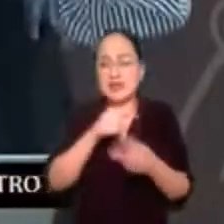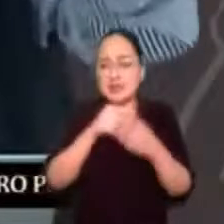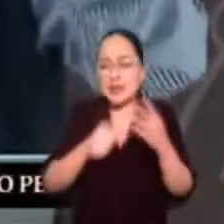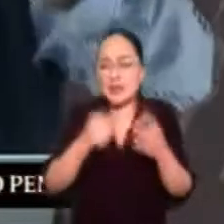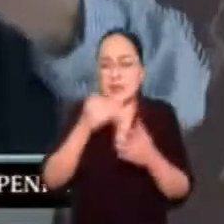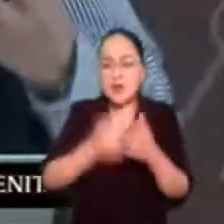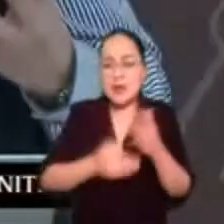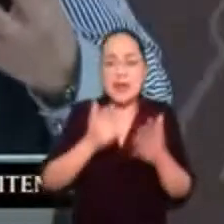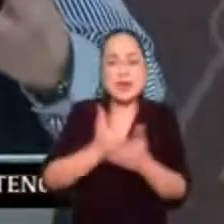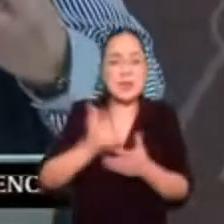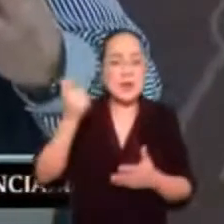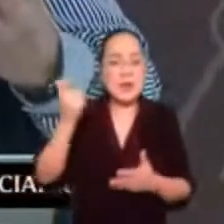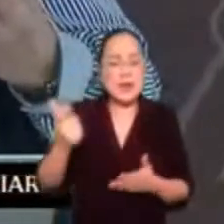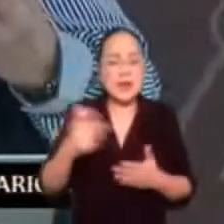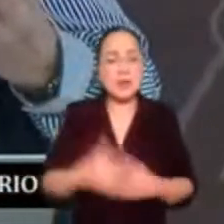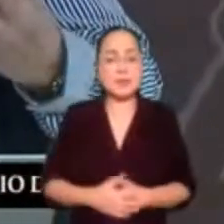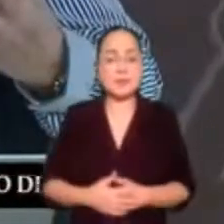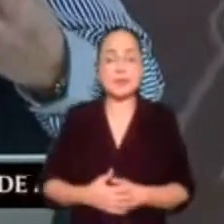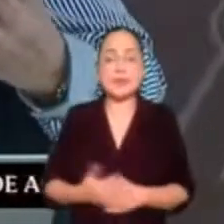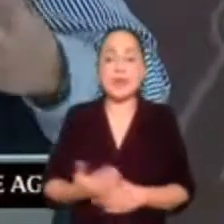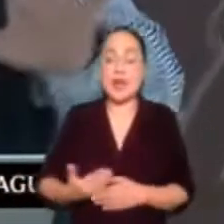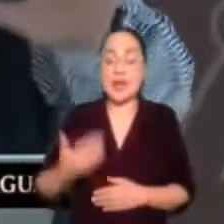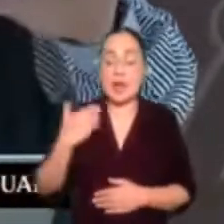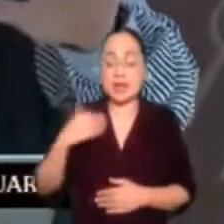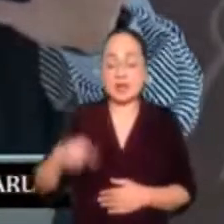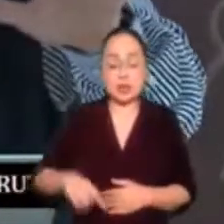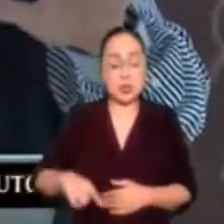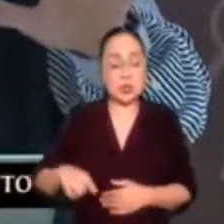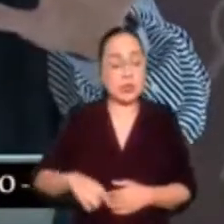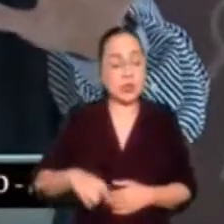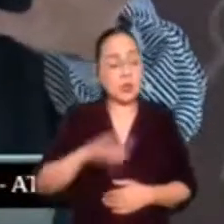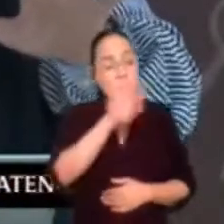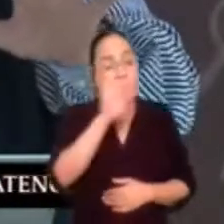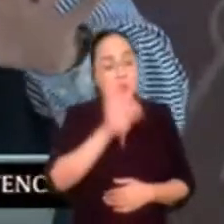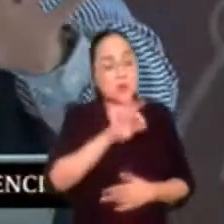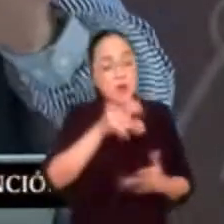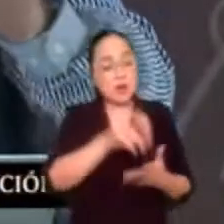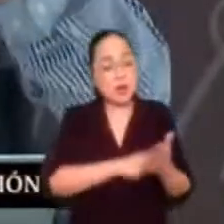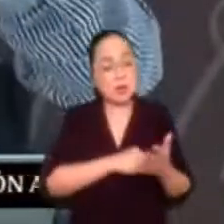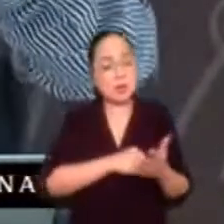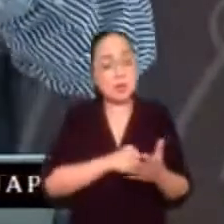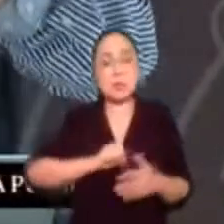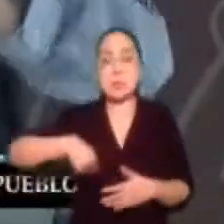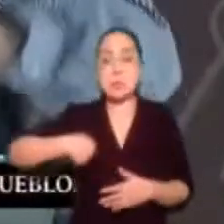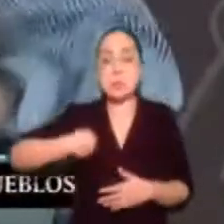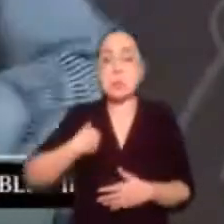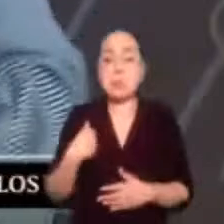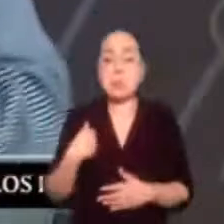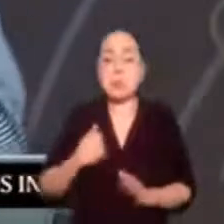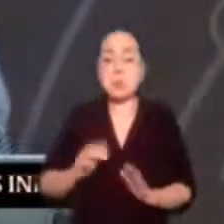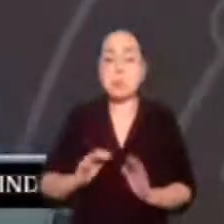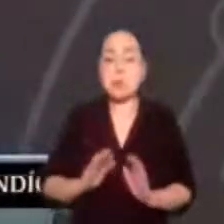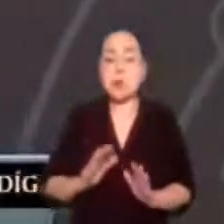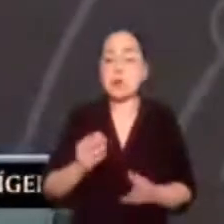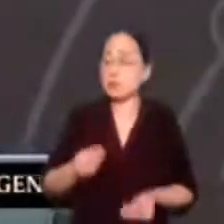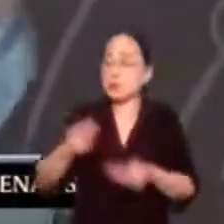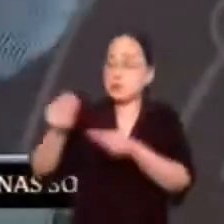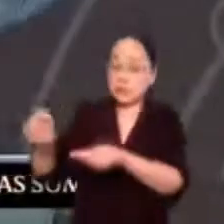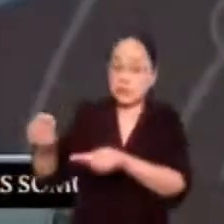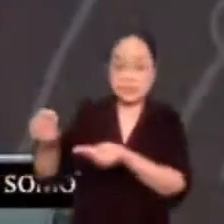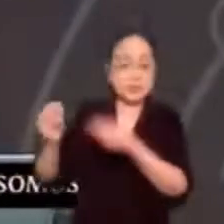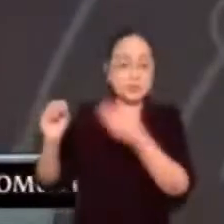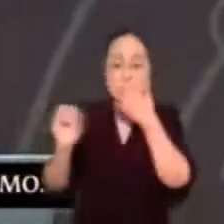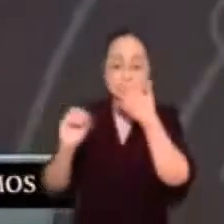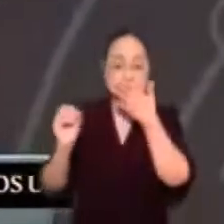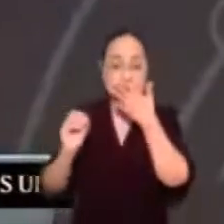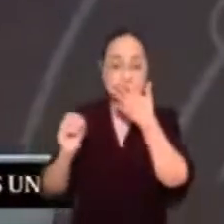Los gobiernos retenían y se quedaban con la retención, no la mandaban allá. Pues esto es lo que estaba haciendo